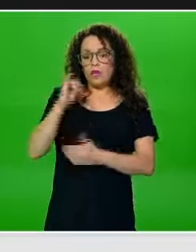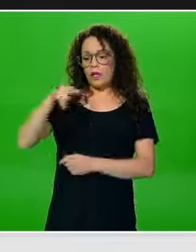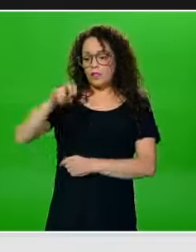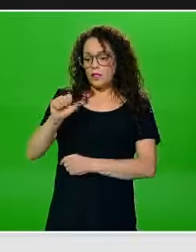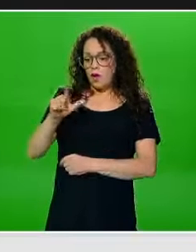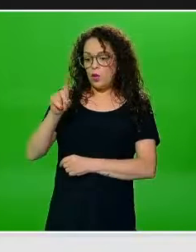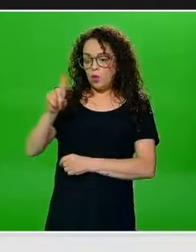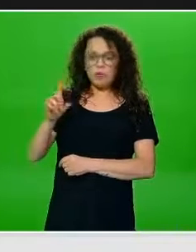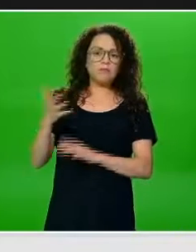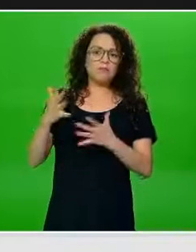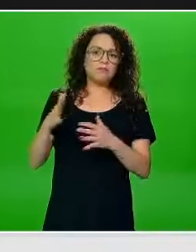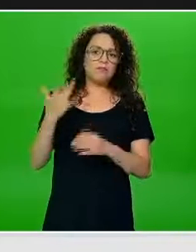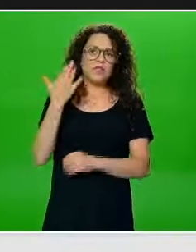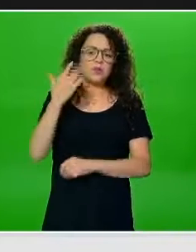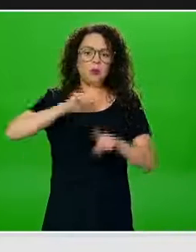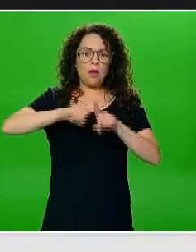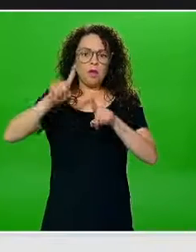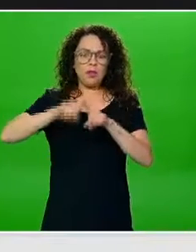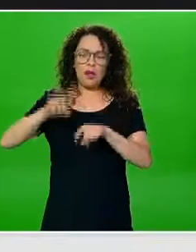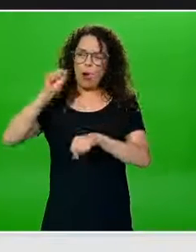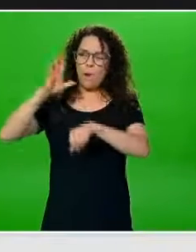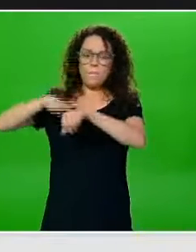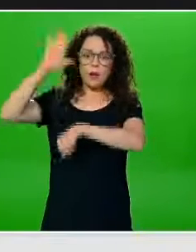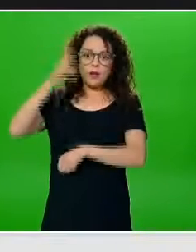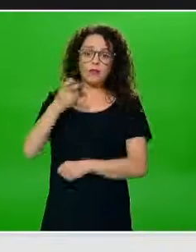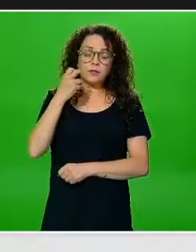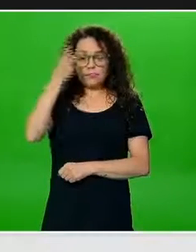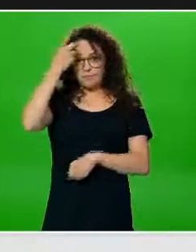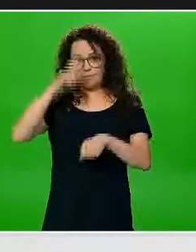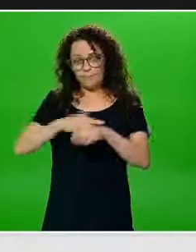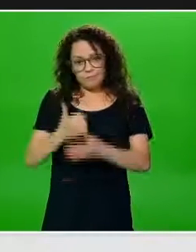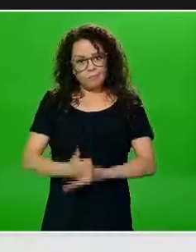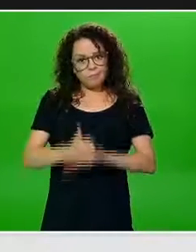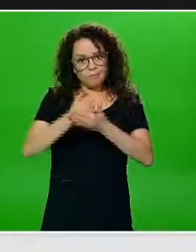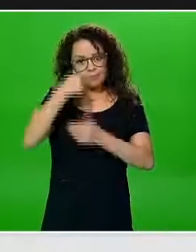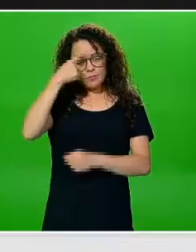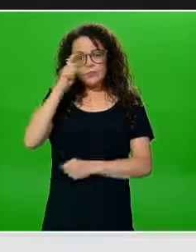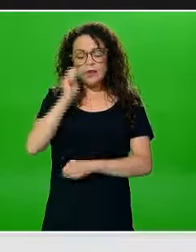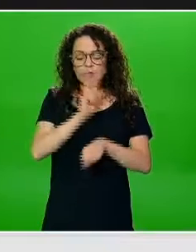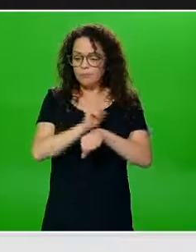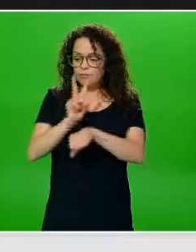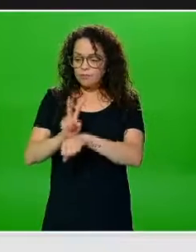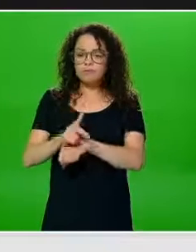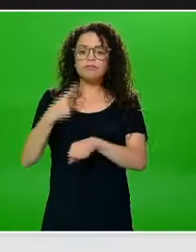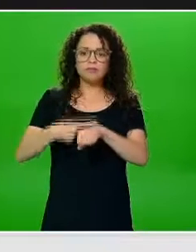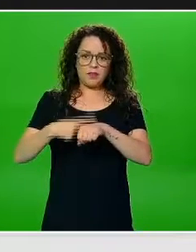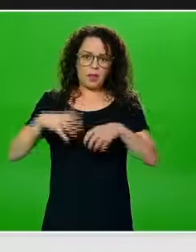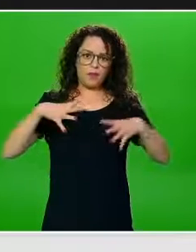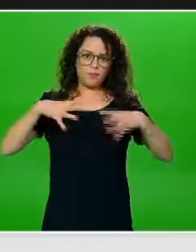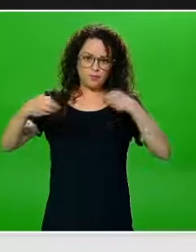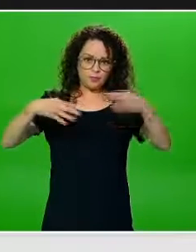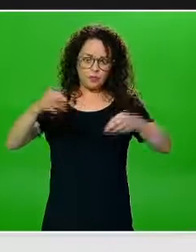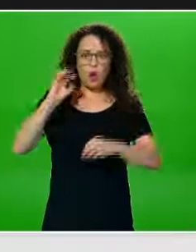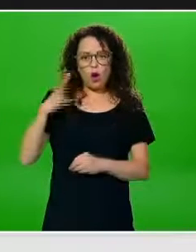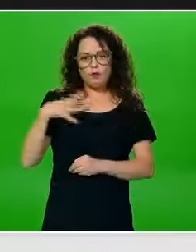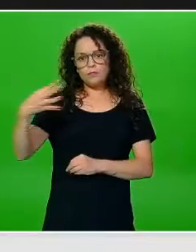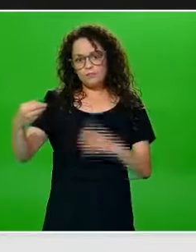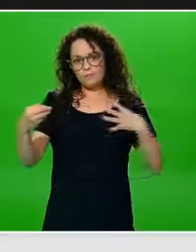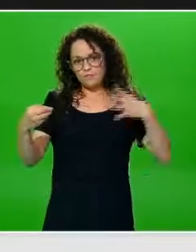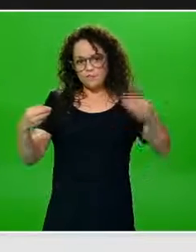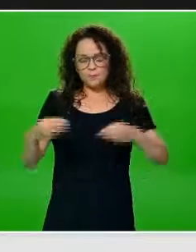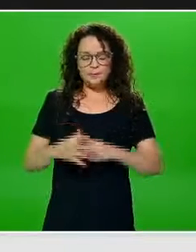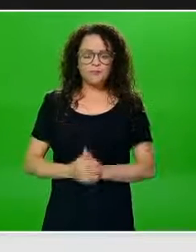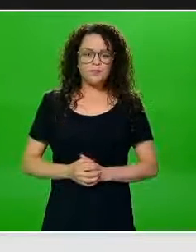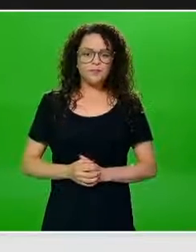más de 50 enfermedades en esta dirección de enfermedades transmisibles. Ahora, uno de los elementos que dejé